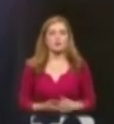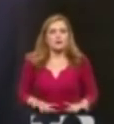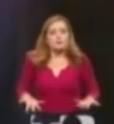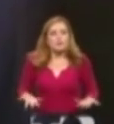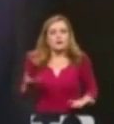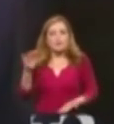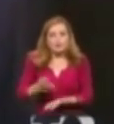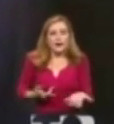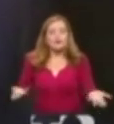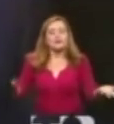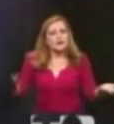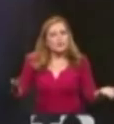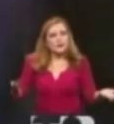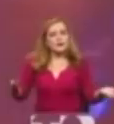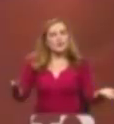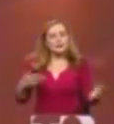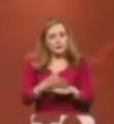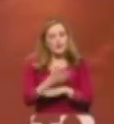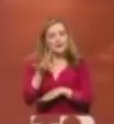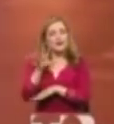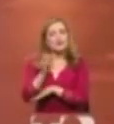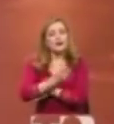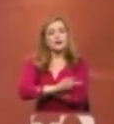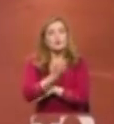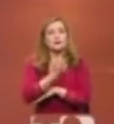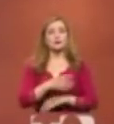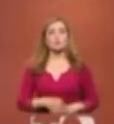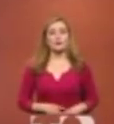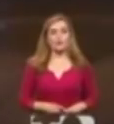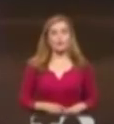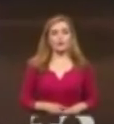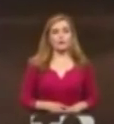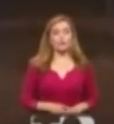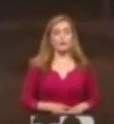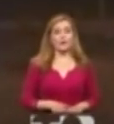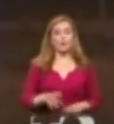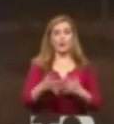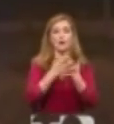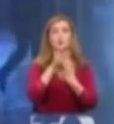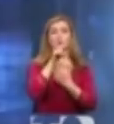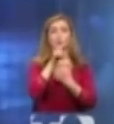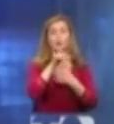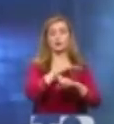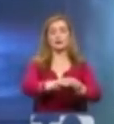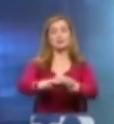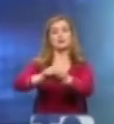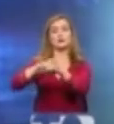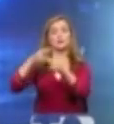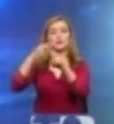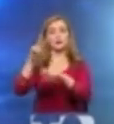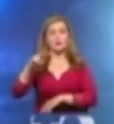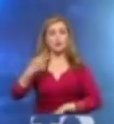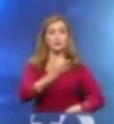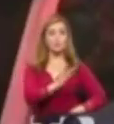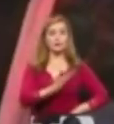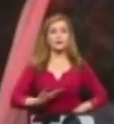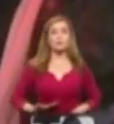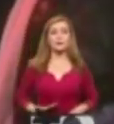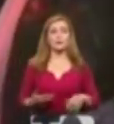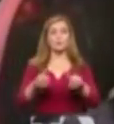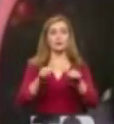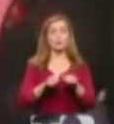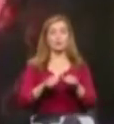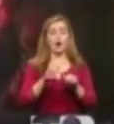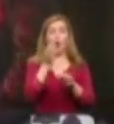Entonces, ¿qué va a pasar después de esos 30 días? Tras ser trasladado a una cárcel de máxima seguridad, el ex vicepresidente se